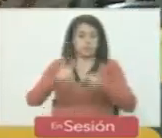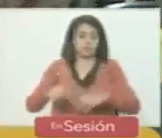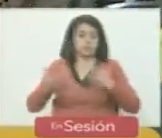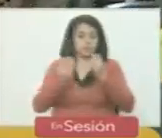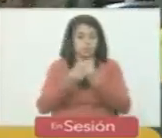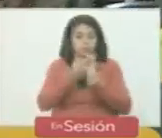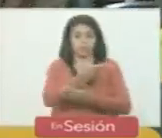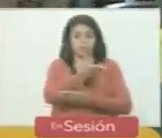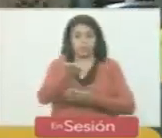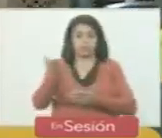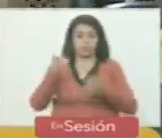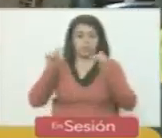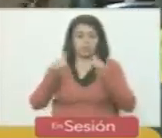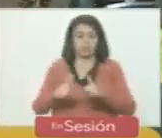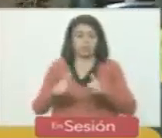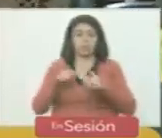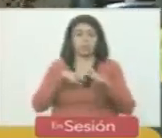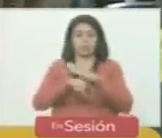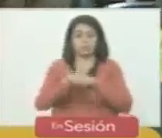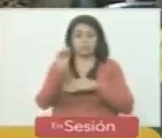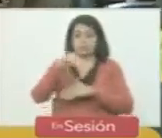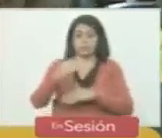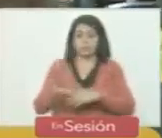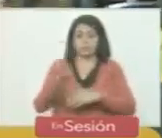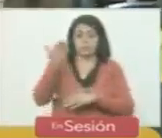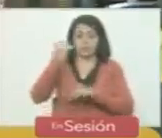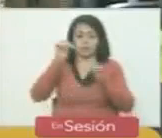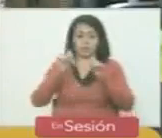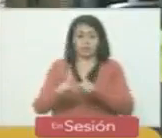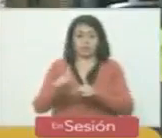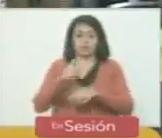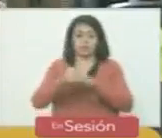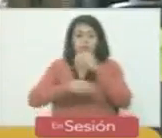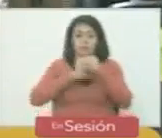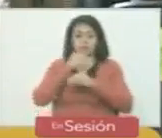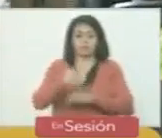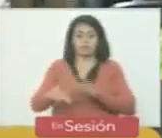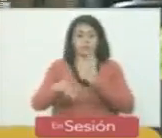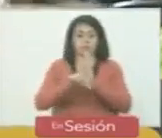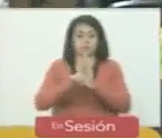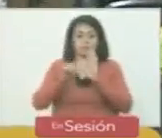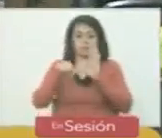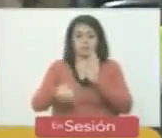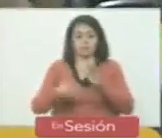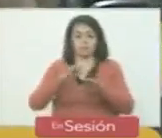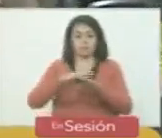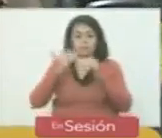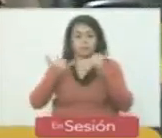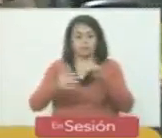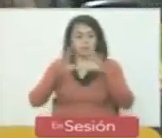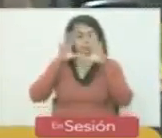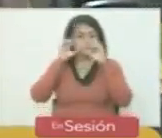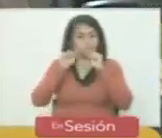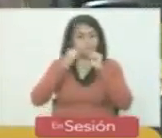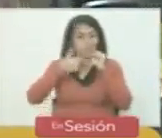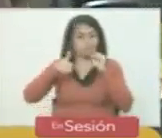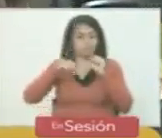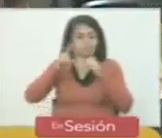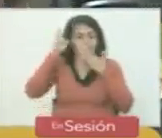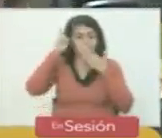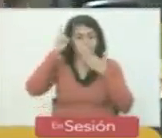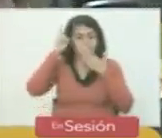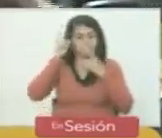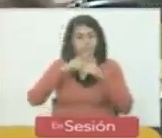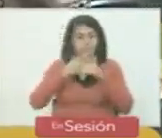están ustedes, aquí en el foro más importante donde se hacen las leyes, porque ya entendimos nosotros los